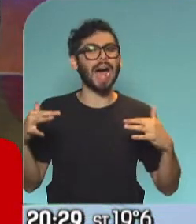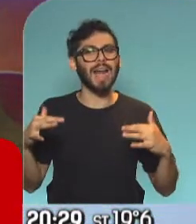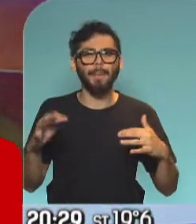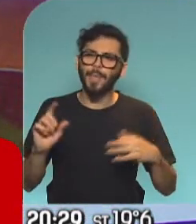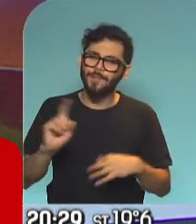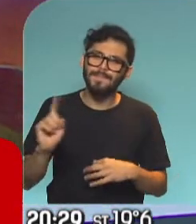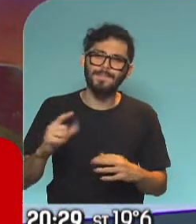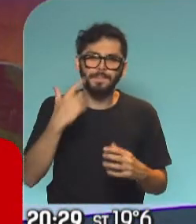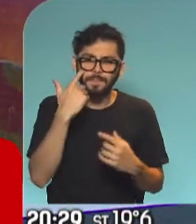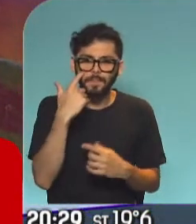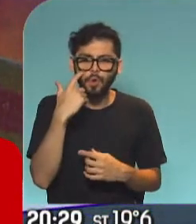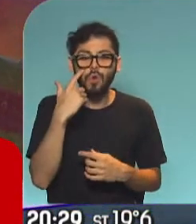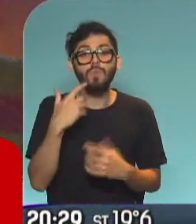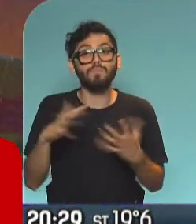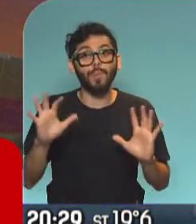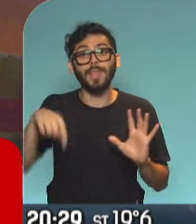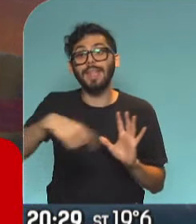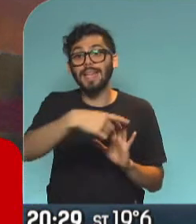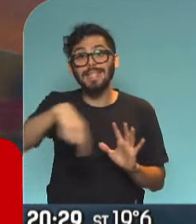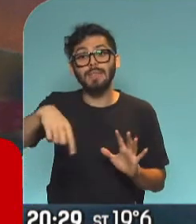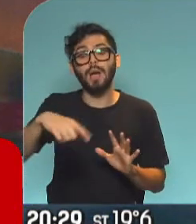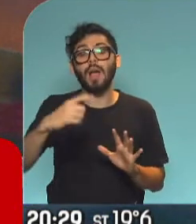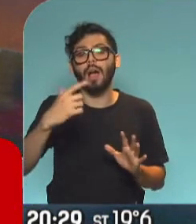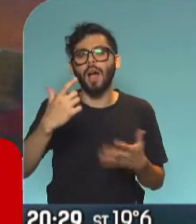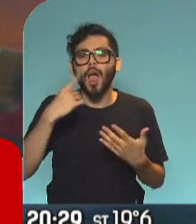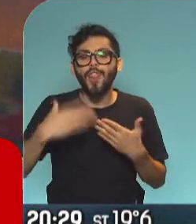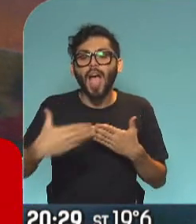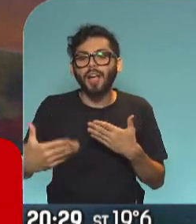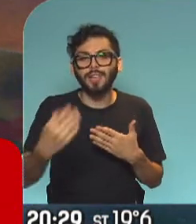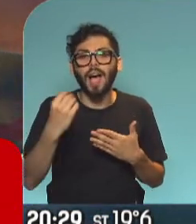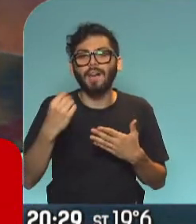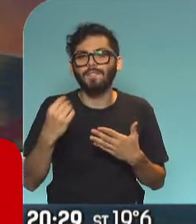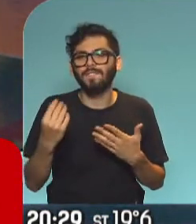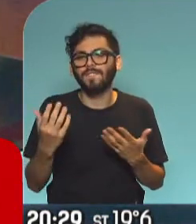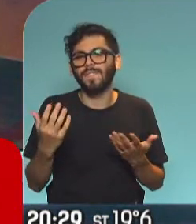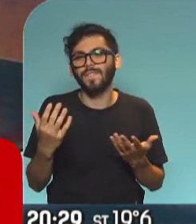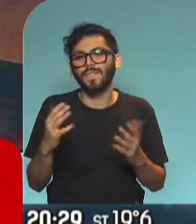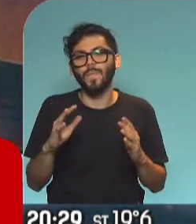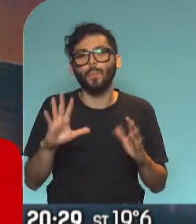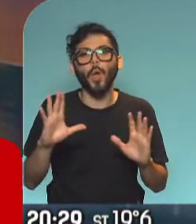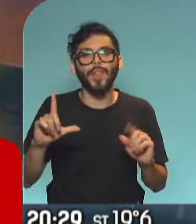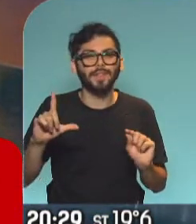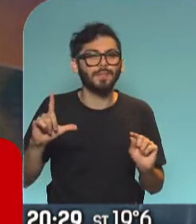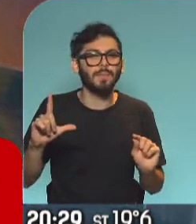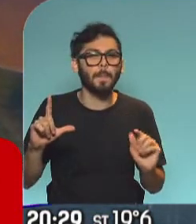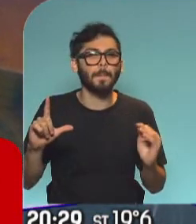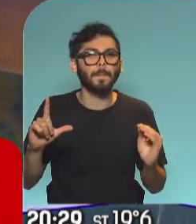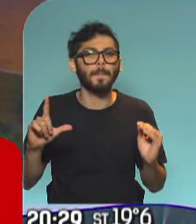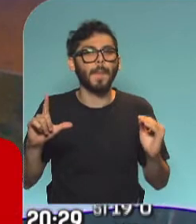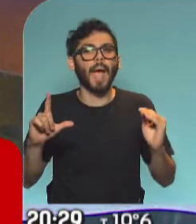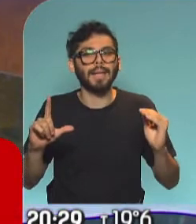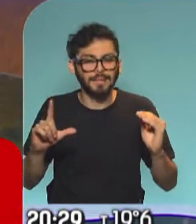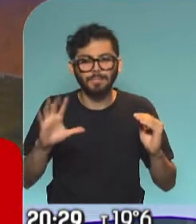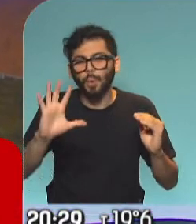y posiblemente esta semana nos enteremos dentro de unos días que es un poquitito más alta que lo que se refleja